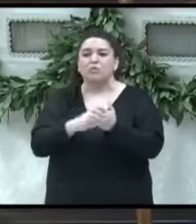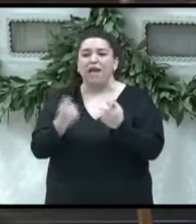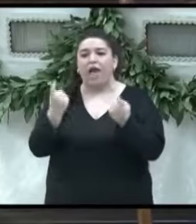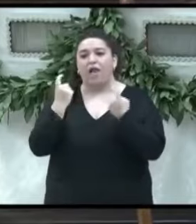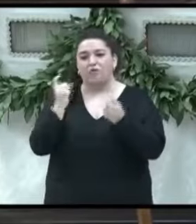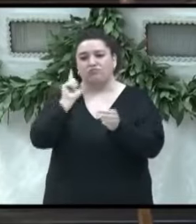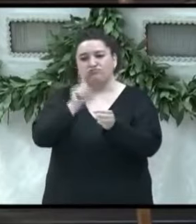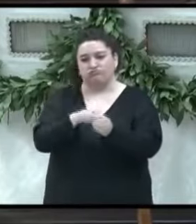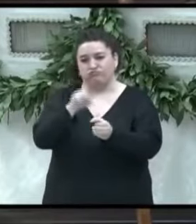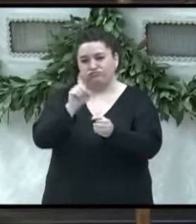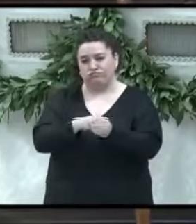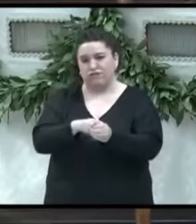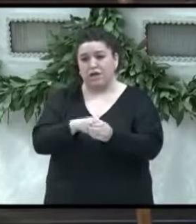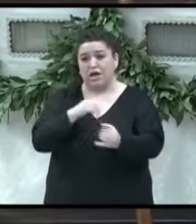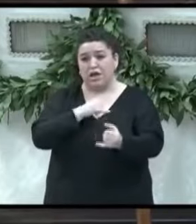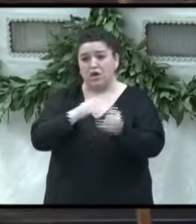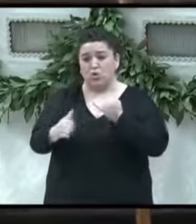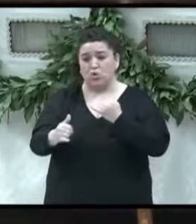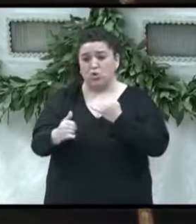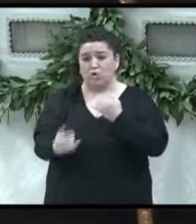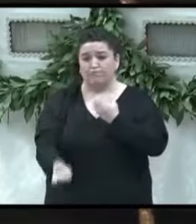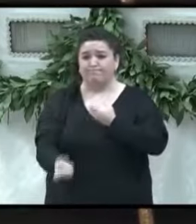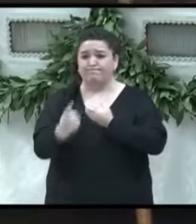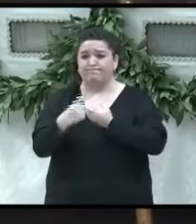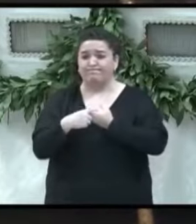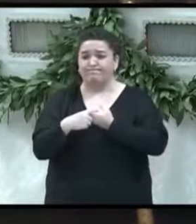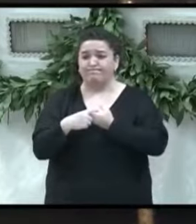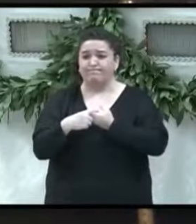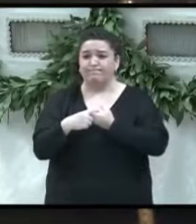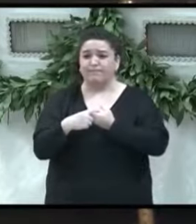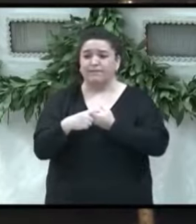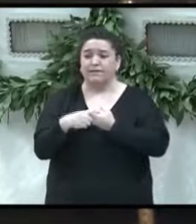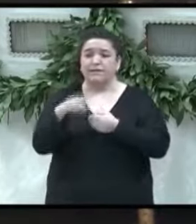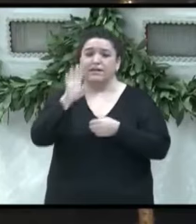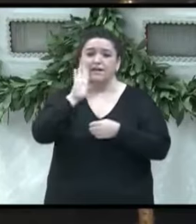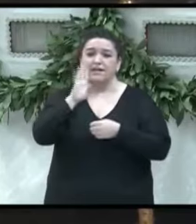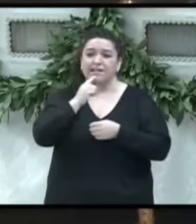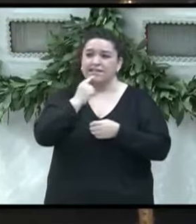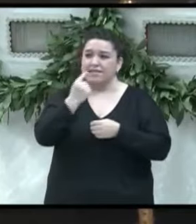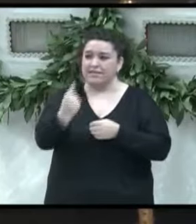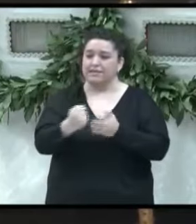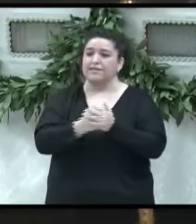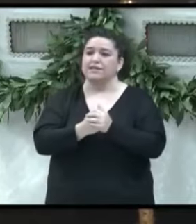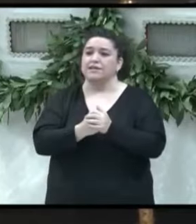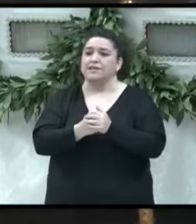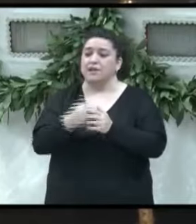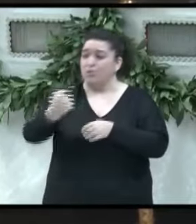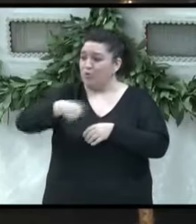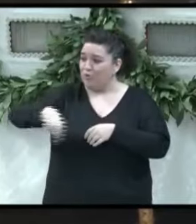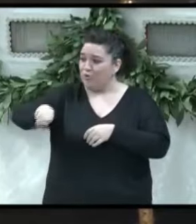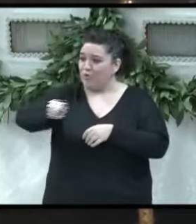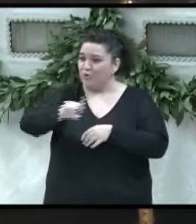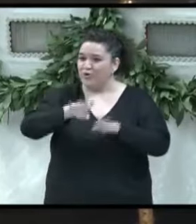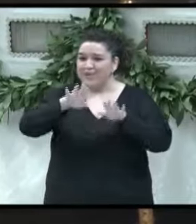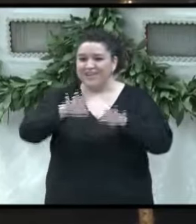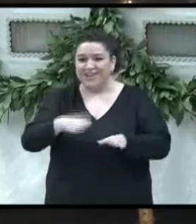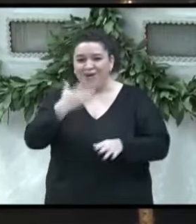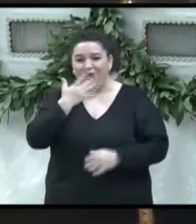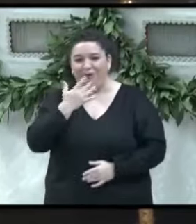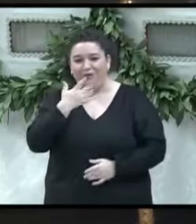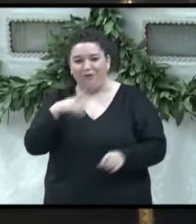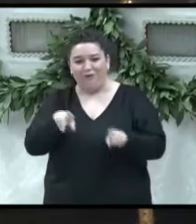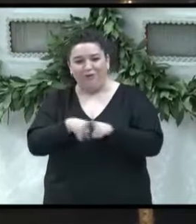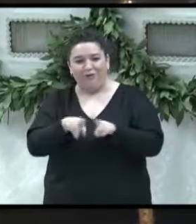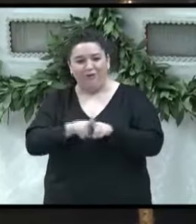alumnos el último incorporado es el que he señalado y no señalo los demás estáis aquí y os conozco